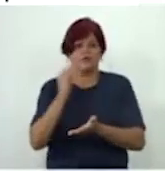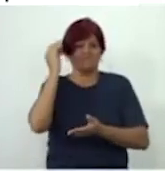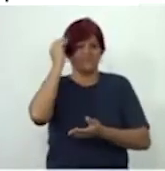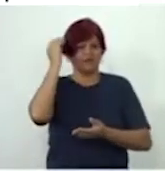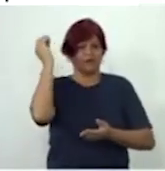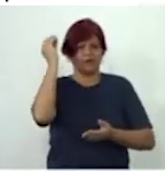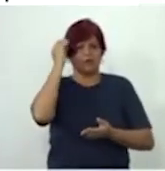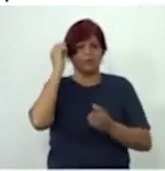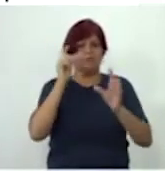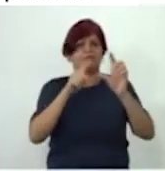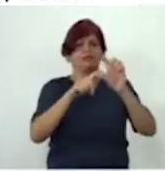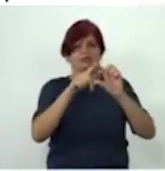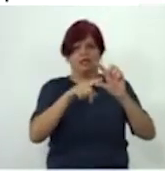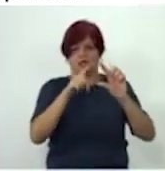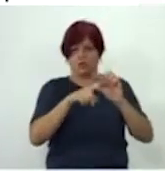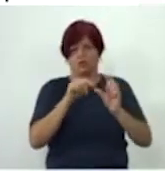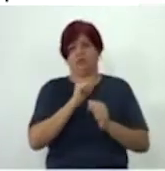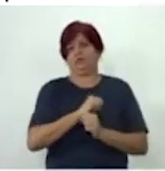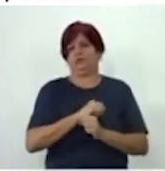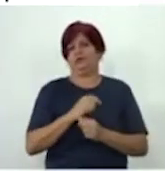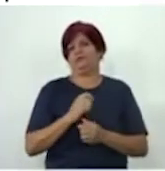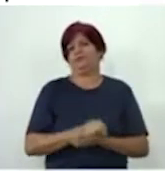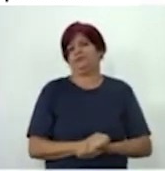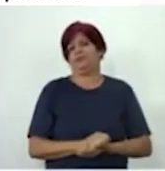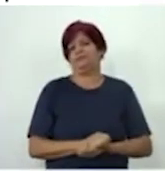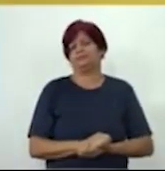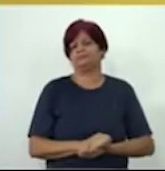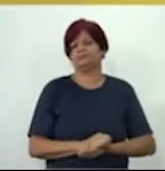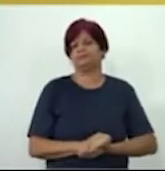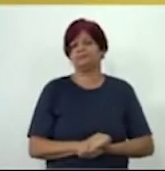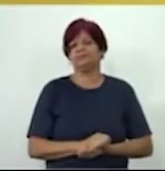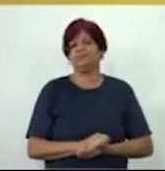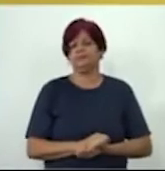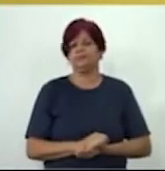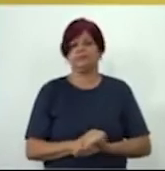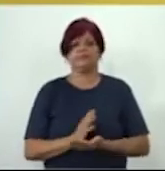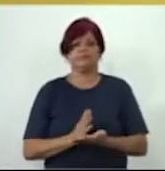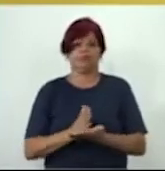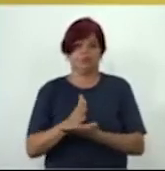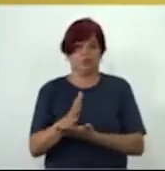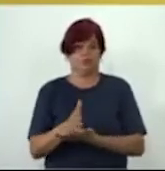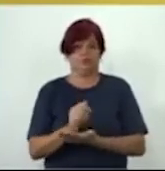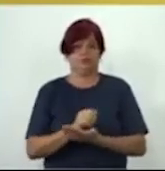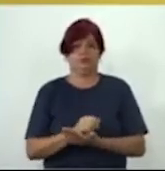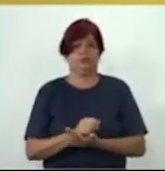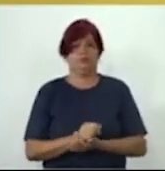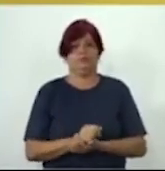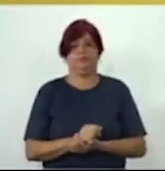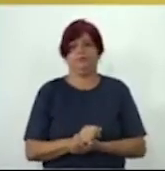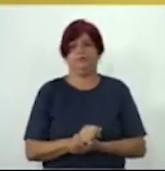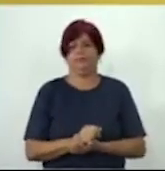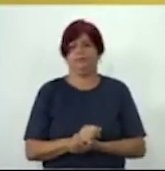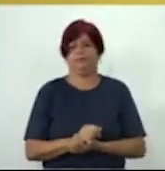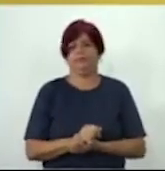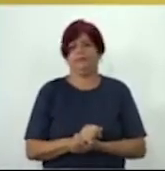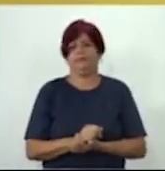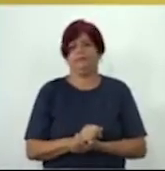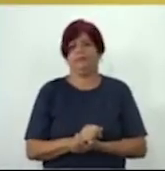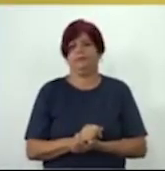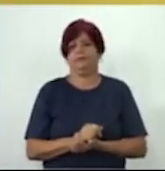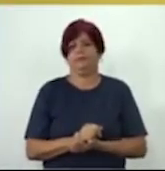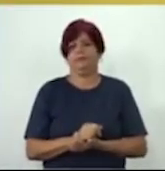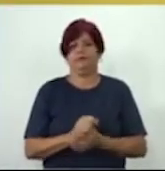contenido que se está impartiendo. Continuamos con